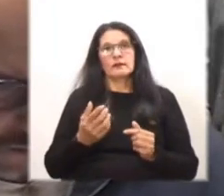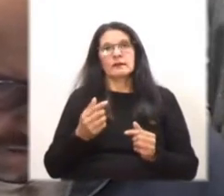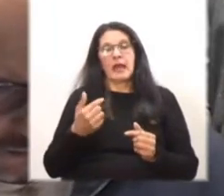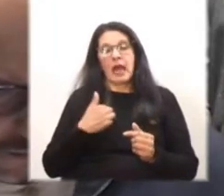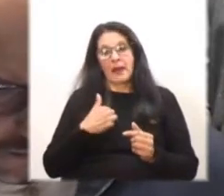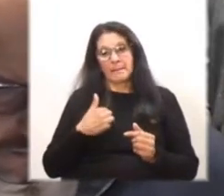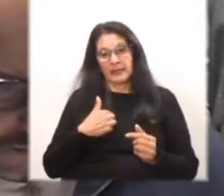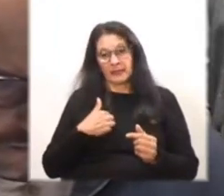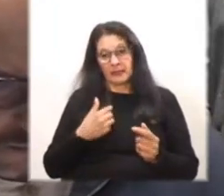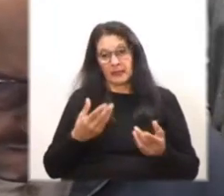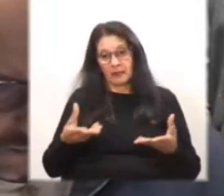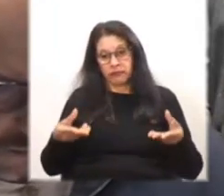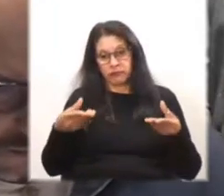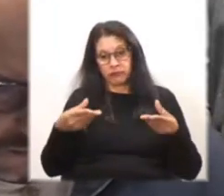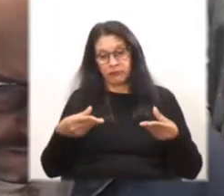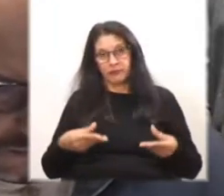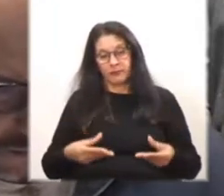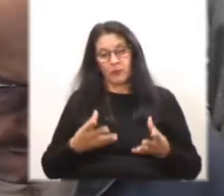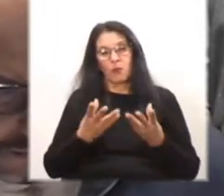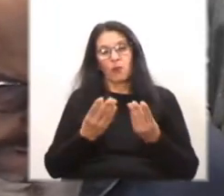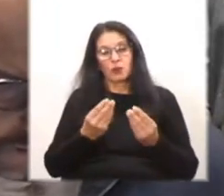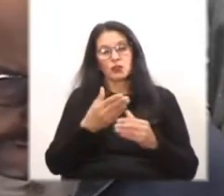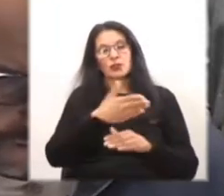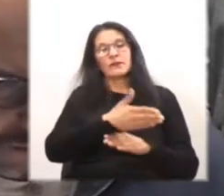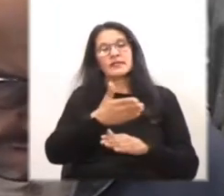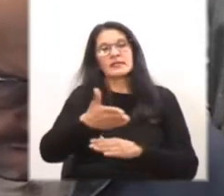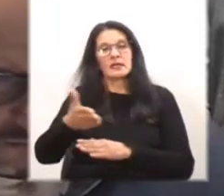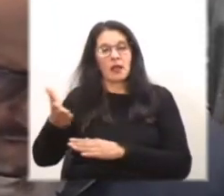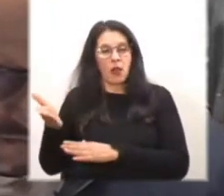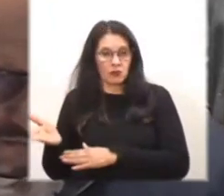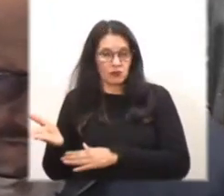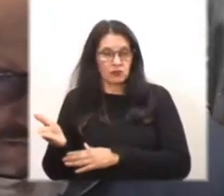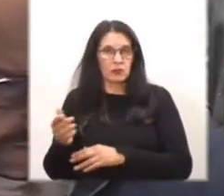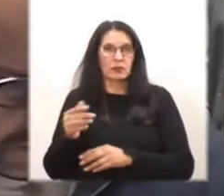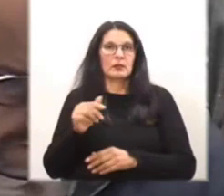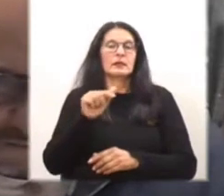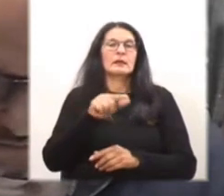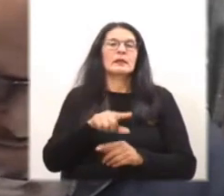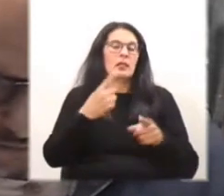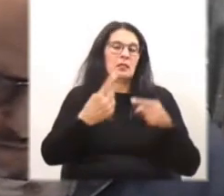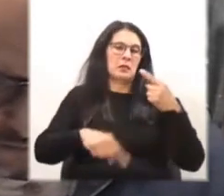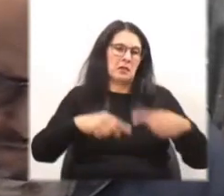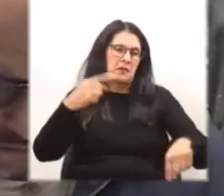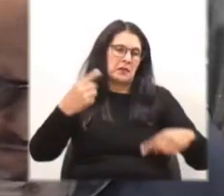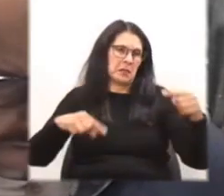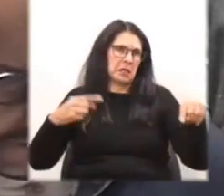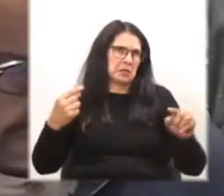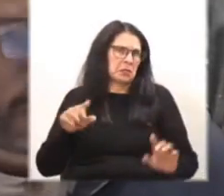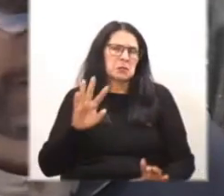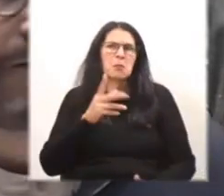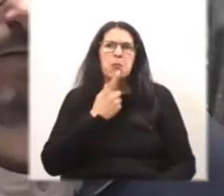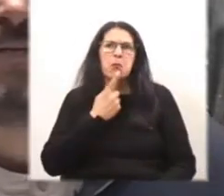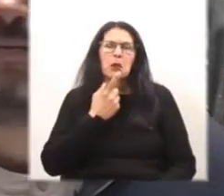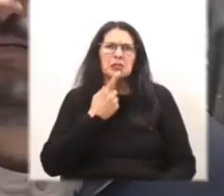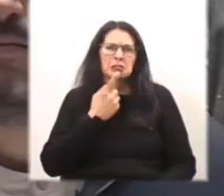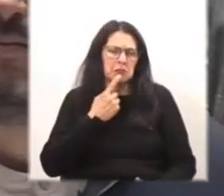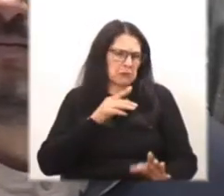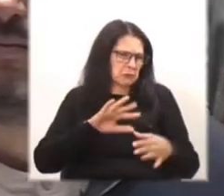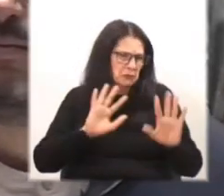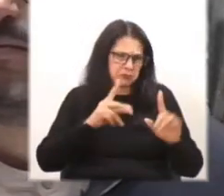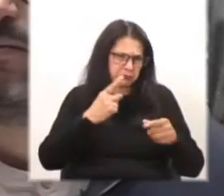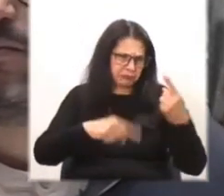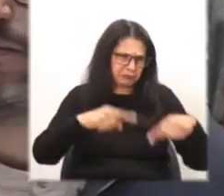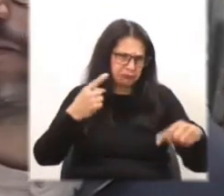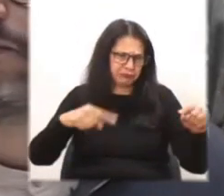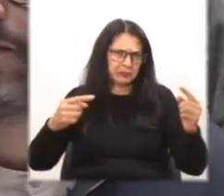mí varios vecinos provenientes de diversas corrientes políticas del Uruguay